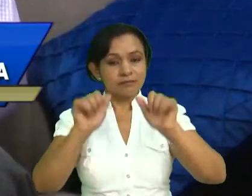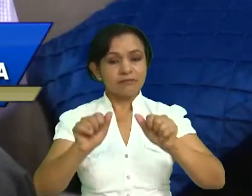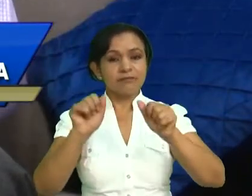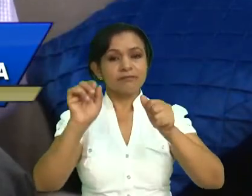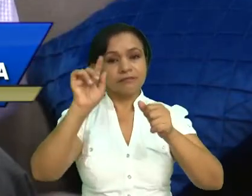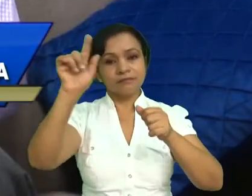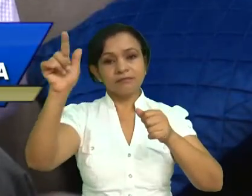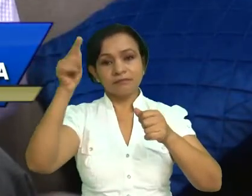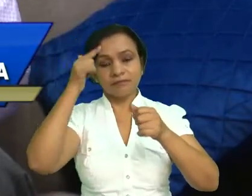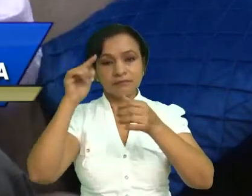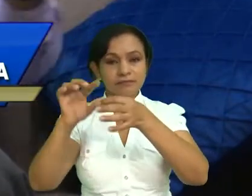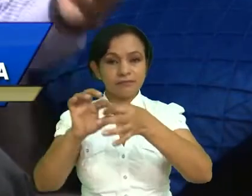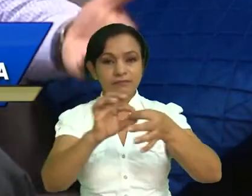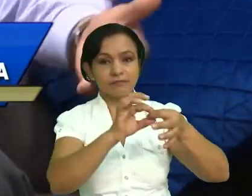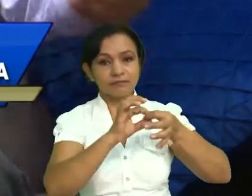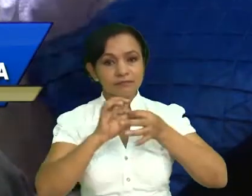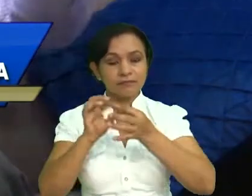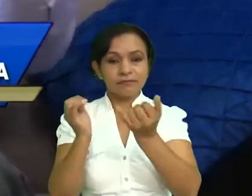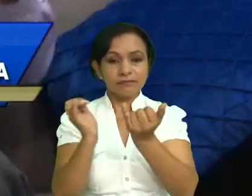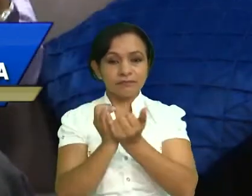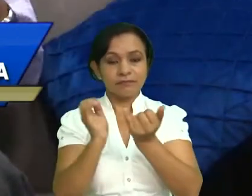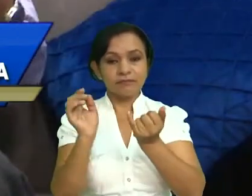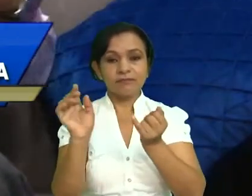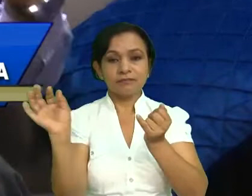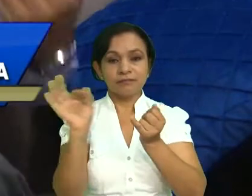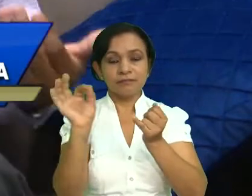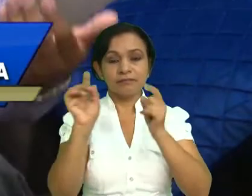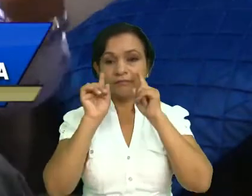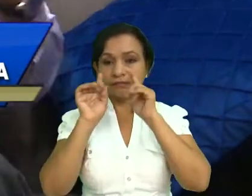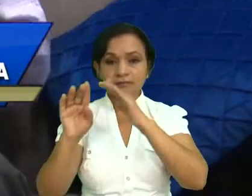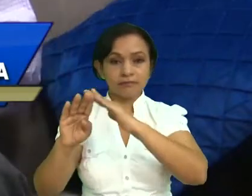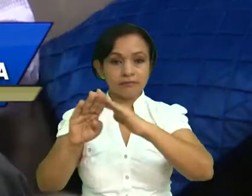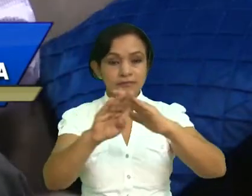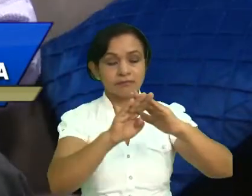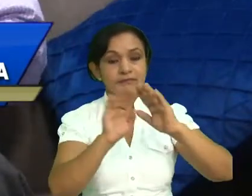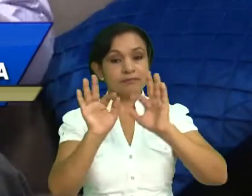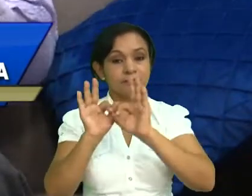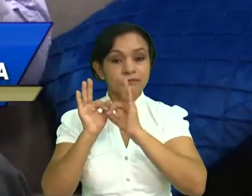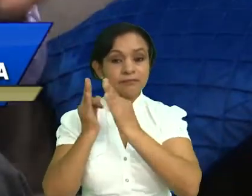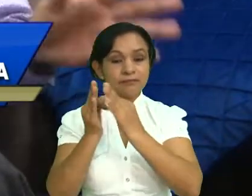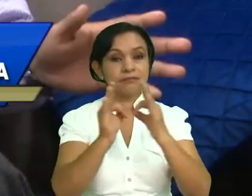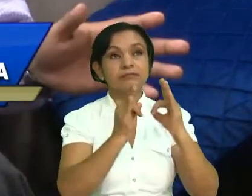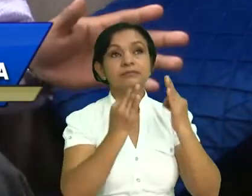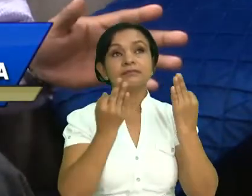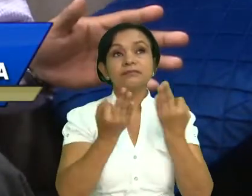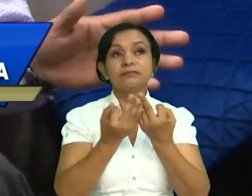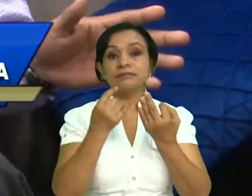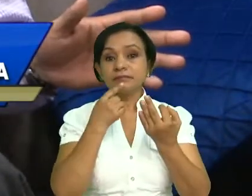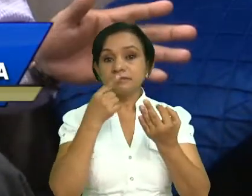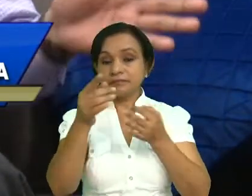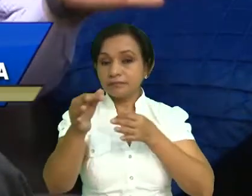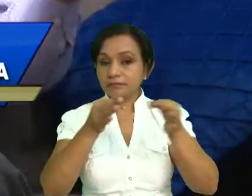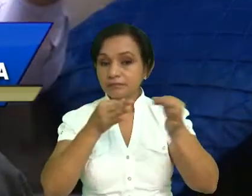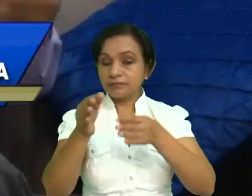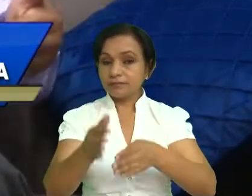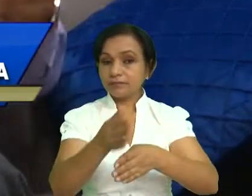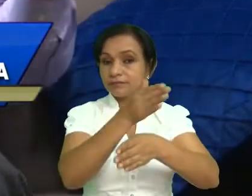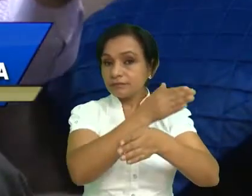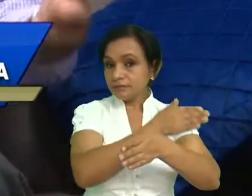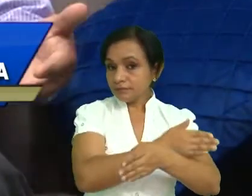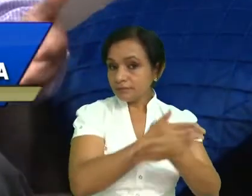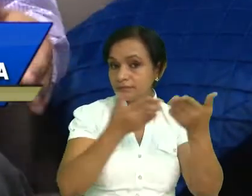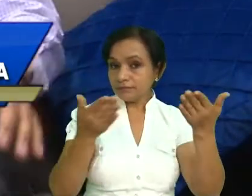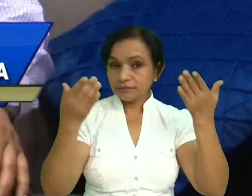de Reconciliación y Unidad Nacional, pero también las medidas de protección, prevención familiar. Y como usted lo mencionaba, doctora,